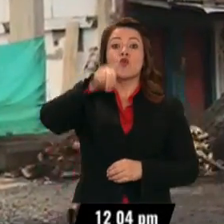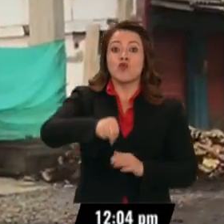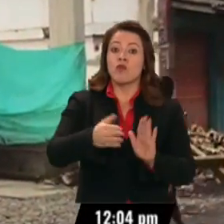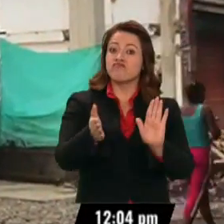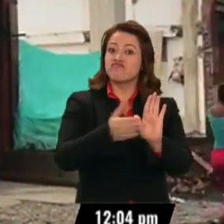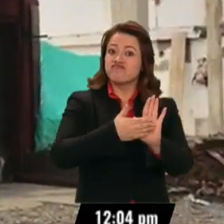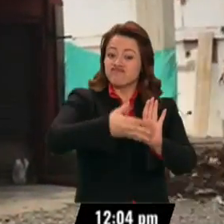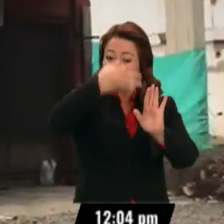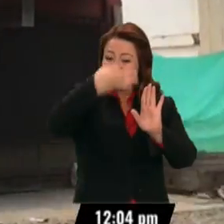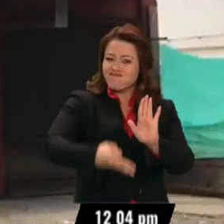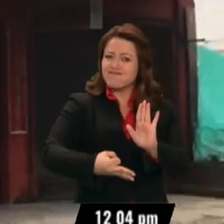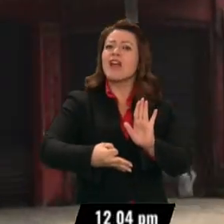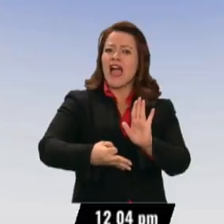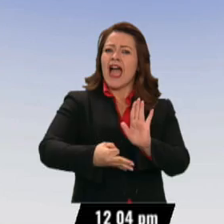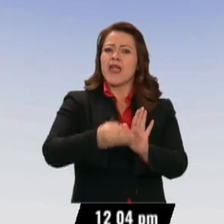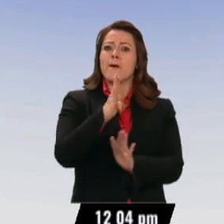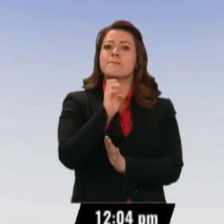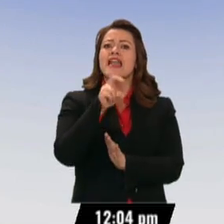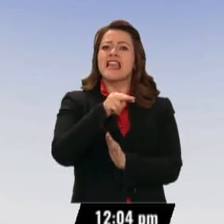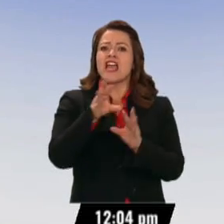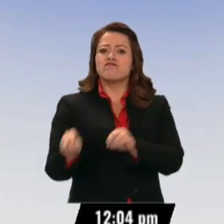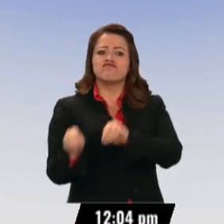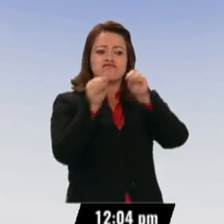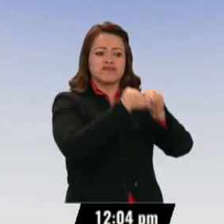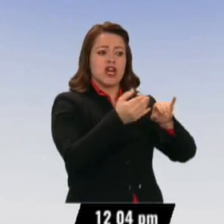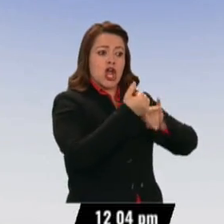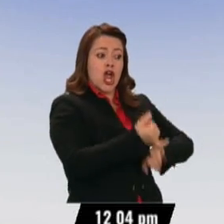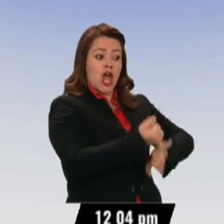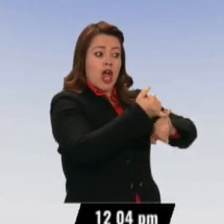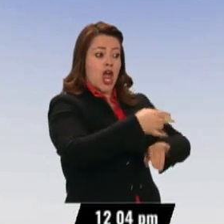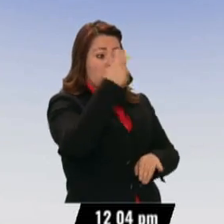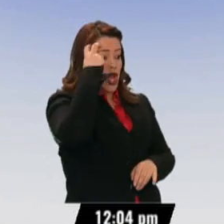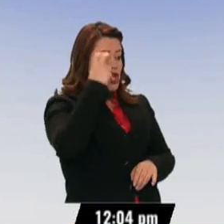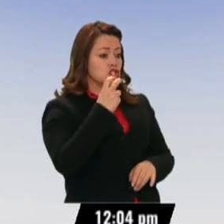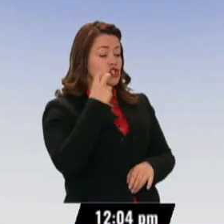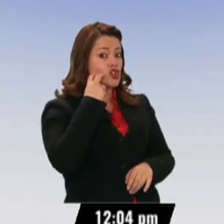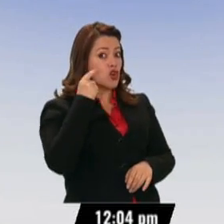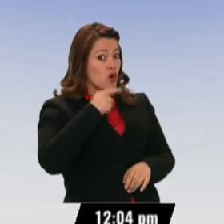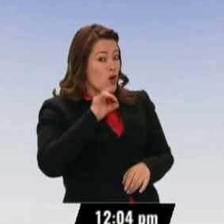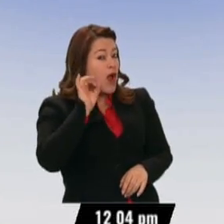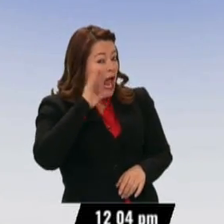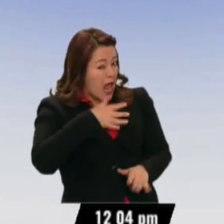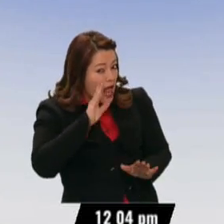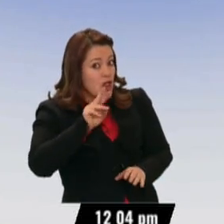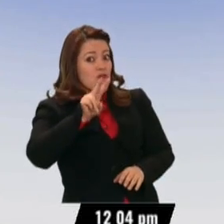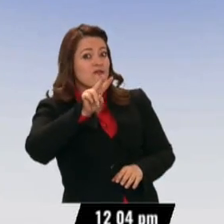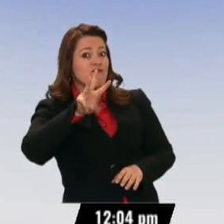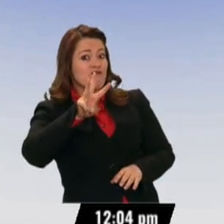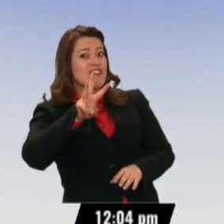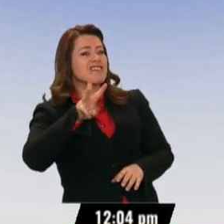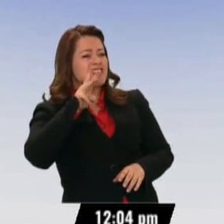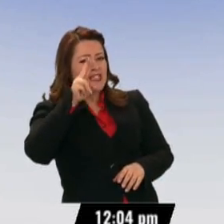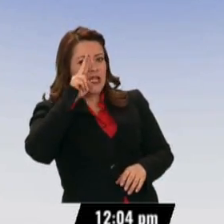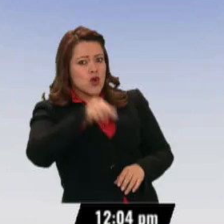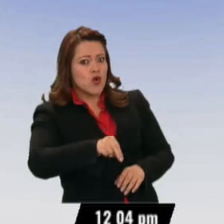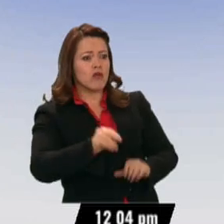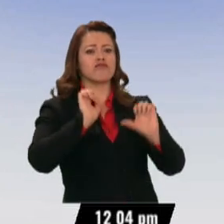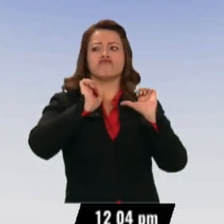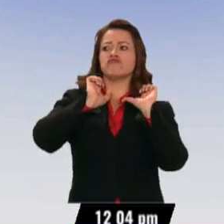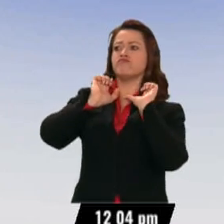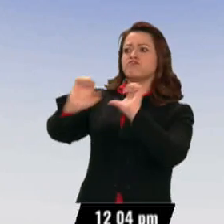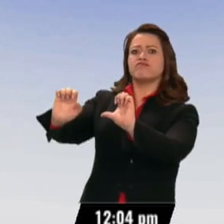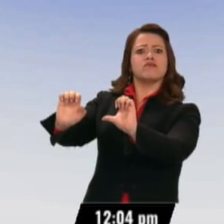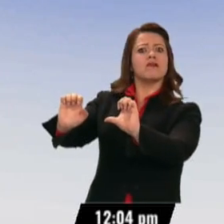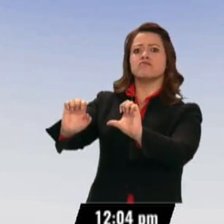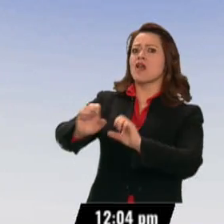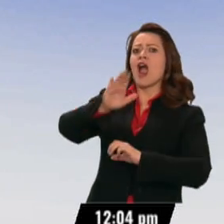administrativo para la entrega oficial de Belén de Bajirá a Chocó, de inmediato suspenderá todos los servicios y la oferta institucional que